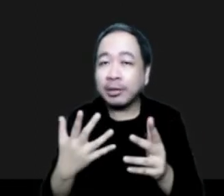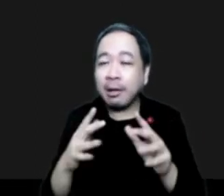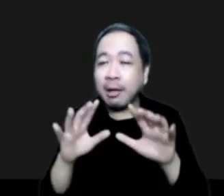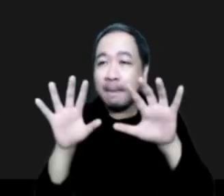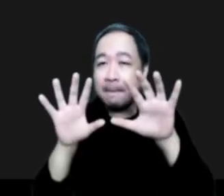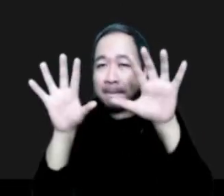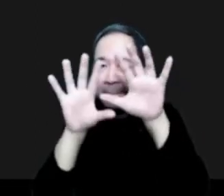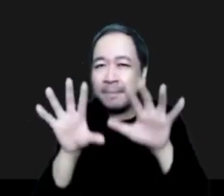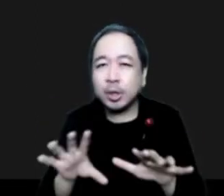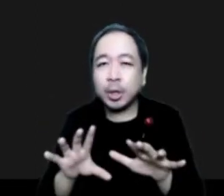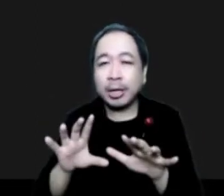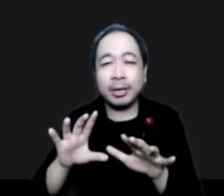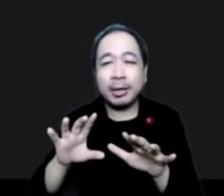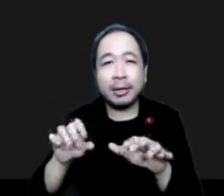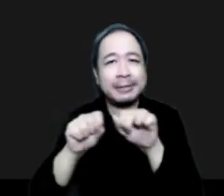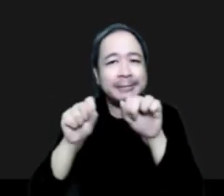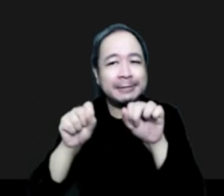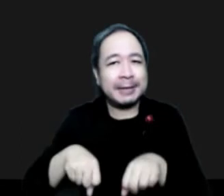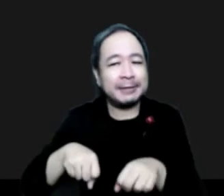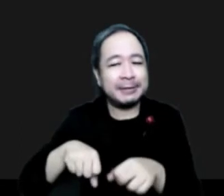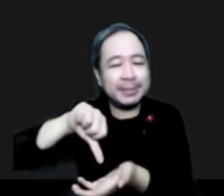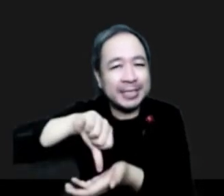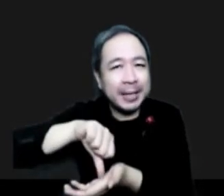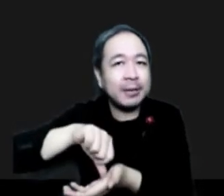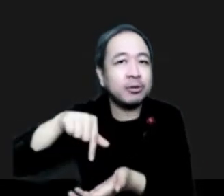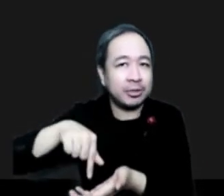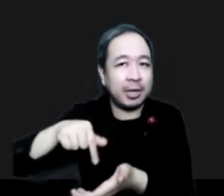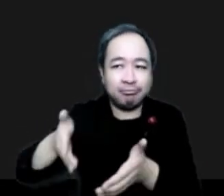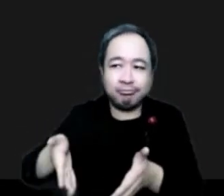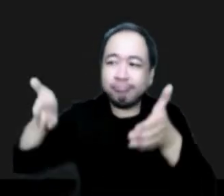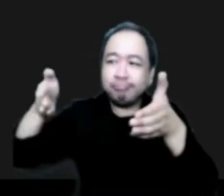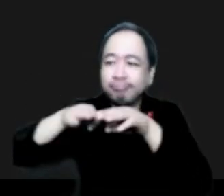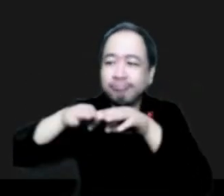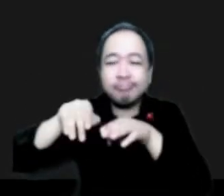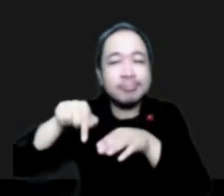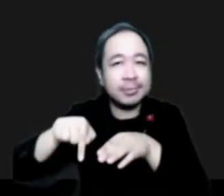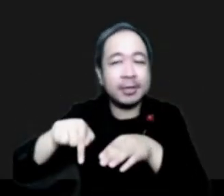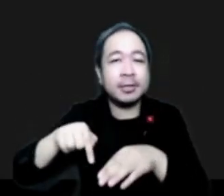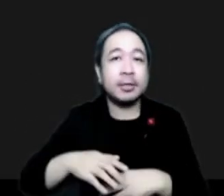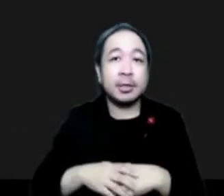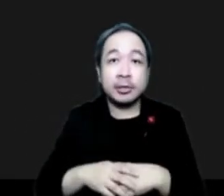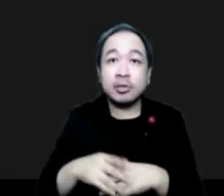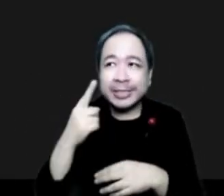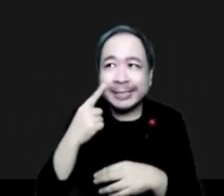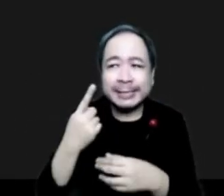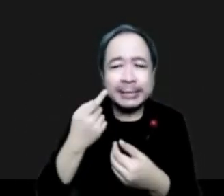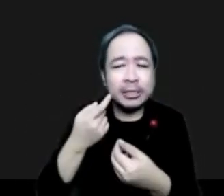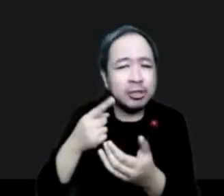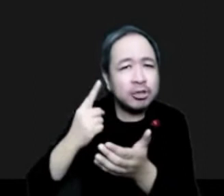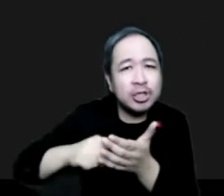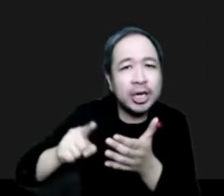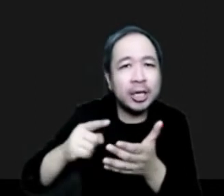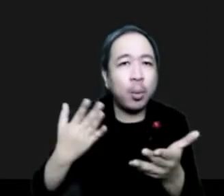los ciclones tropicales, como vemos aquí, que es una imagen vieja, se estaba dando seguimiento a un